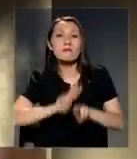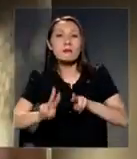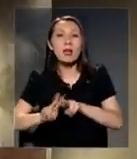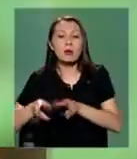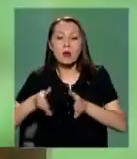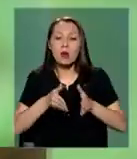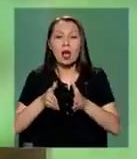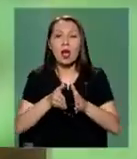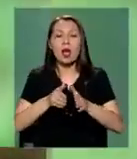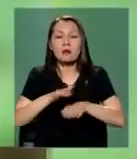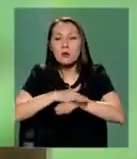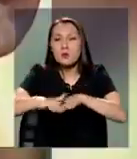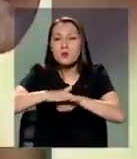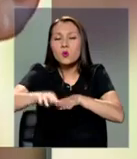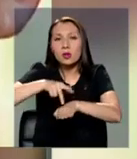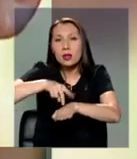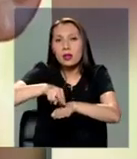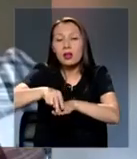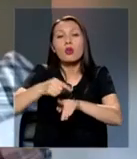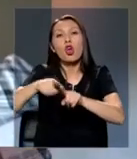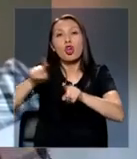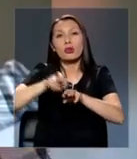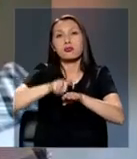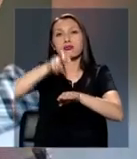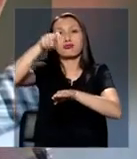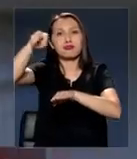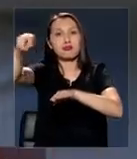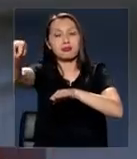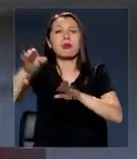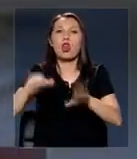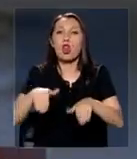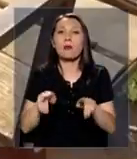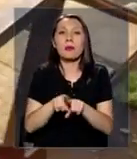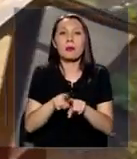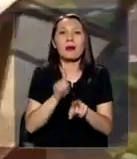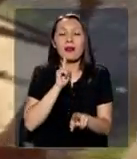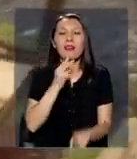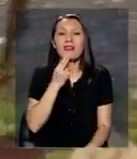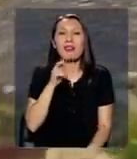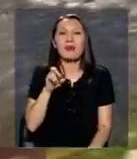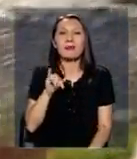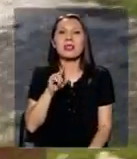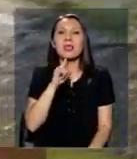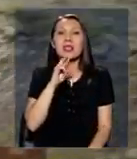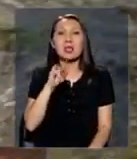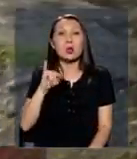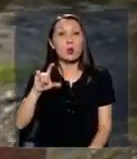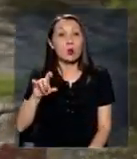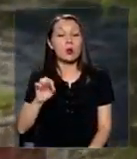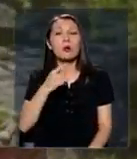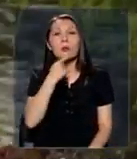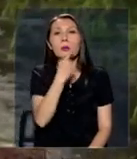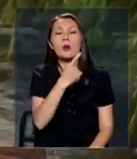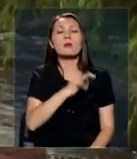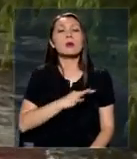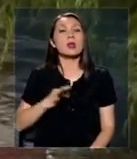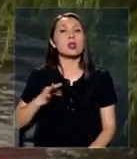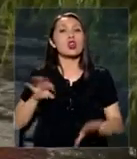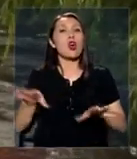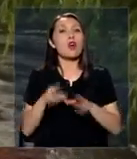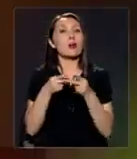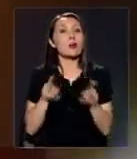de los caminos que llevan hacia las pasarelas. Lo mismo ocurre en el caso de quienes viven en Pitriuco. Consultamos el Ministerio de Obras